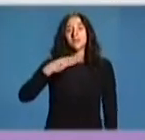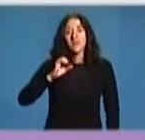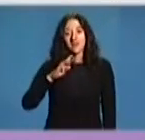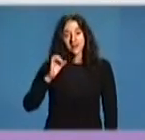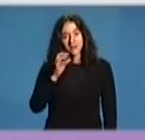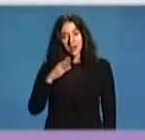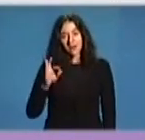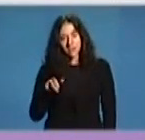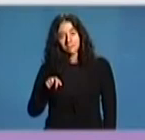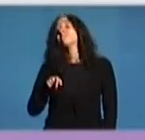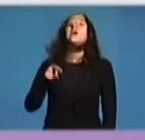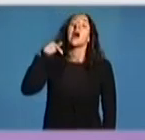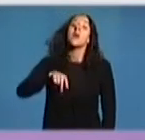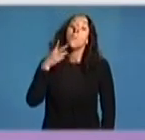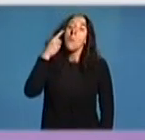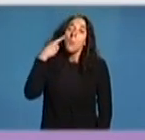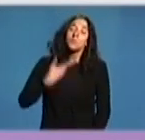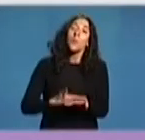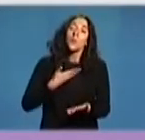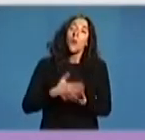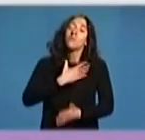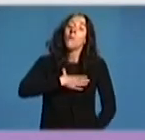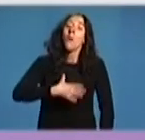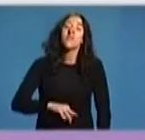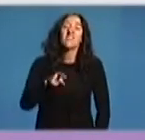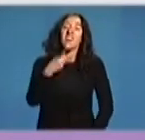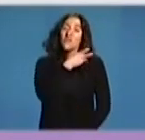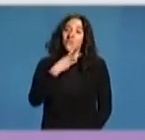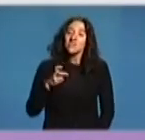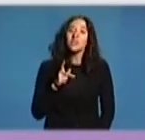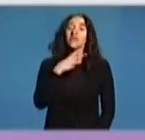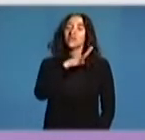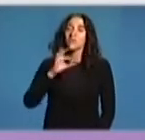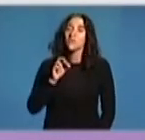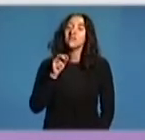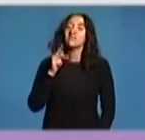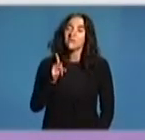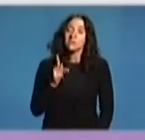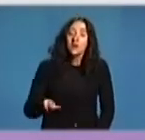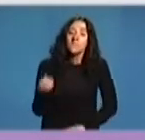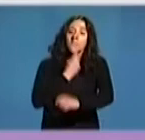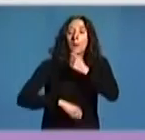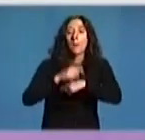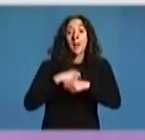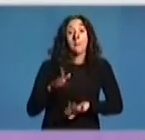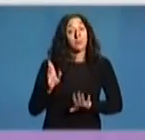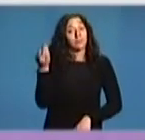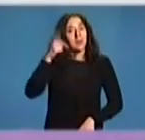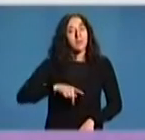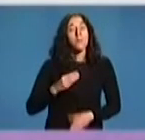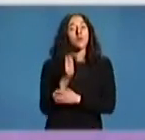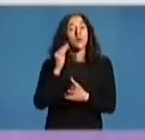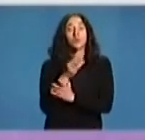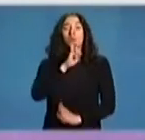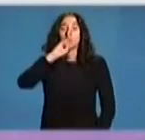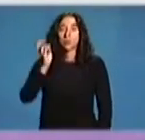na Festa da Cereixa e do Aceite de Rivas do Sil, onde se porán a venda uns 250 kilos da saborosa froita, así como tamén outros produtos